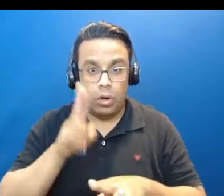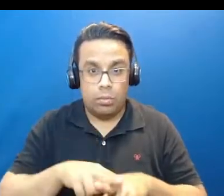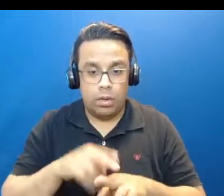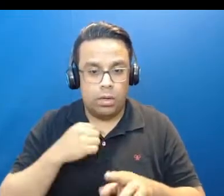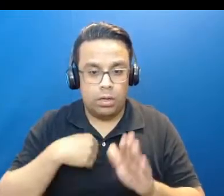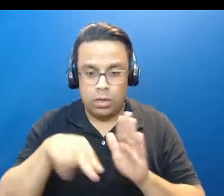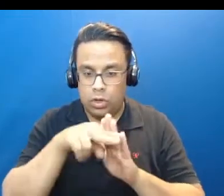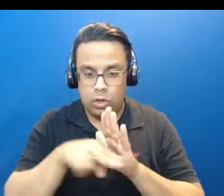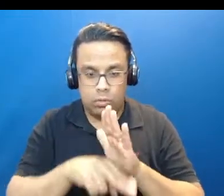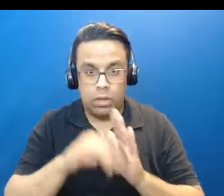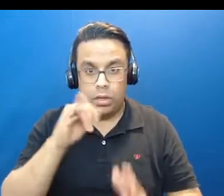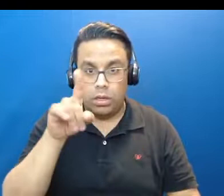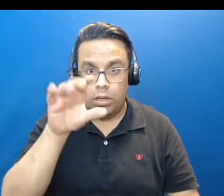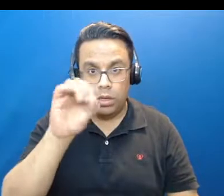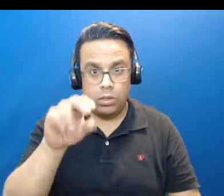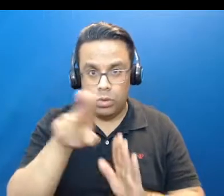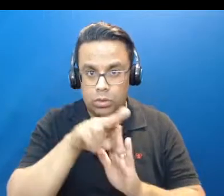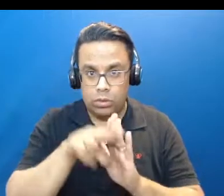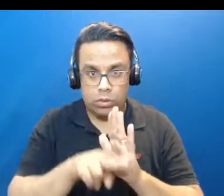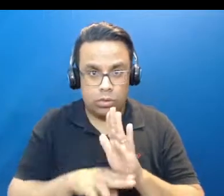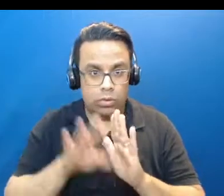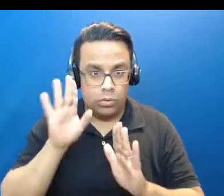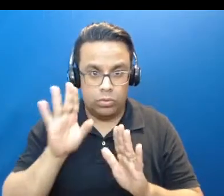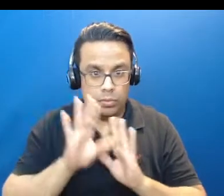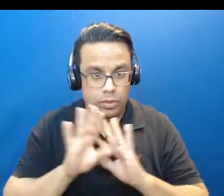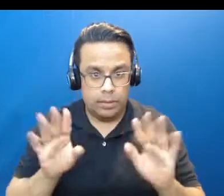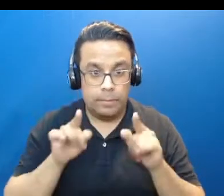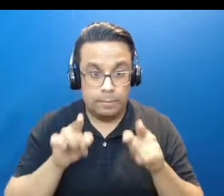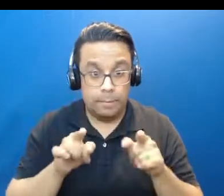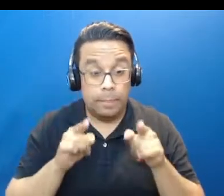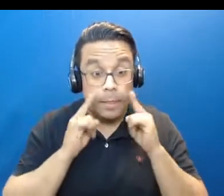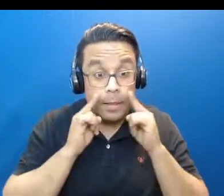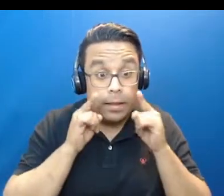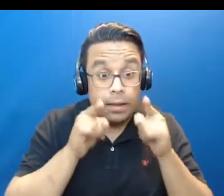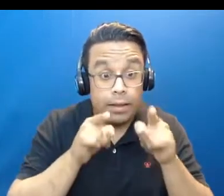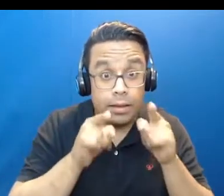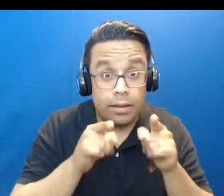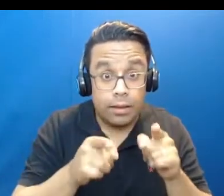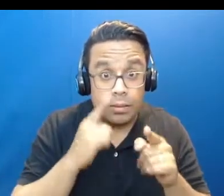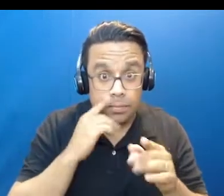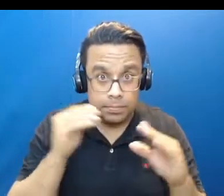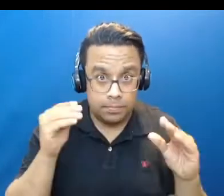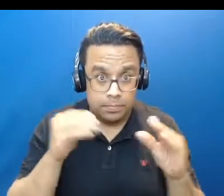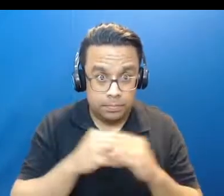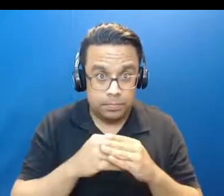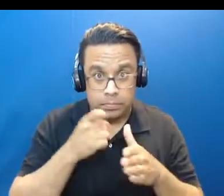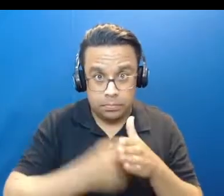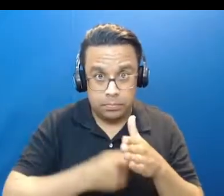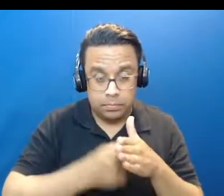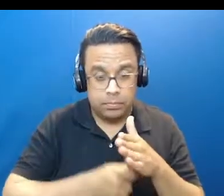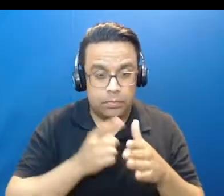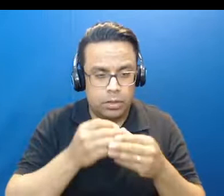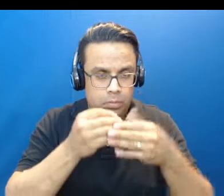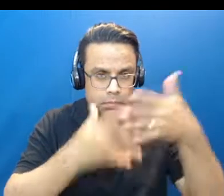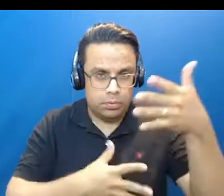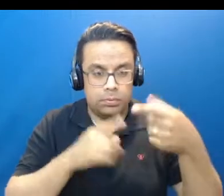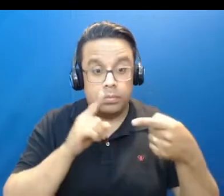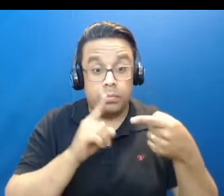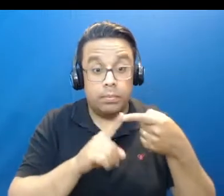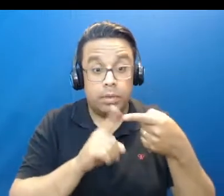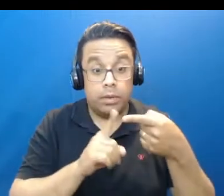como sistema ISO estándar. Viene el ajuste, y en el ajuste entonces vienen varias opciones. Entonces en esta primera ajuste me dice que